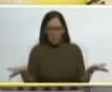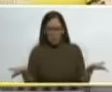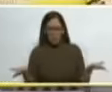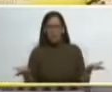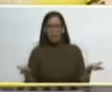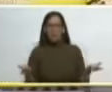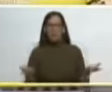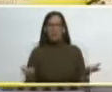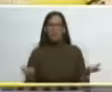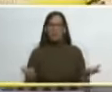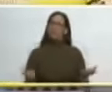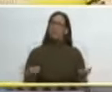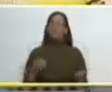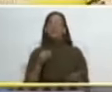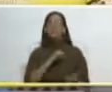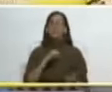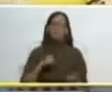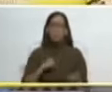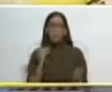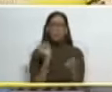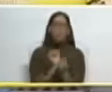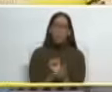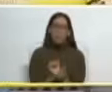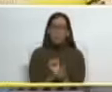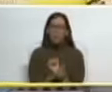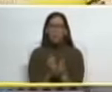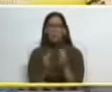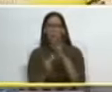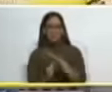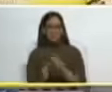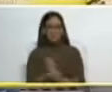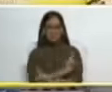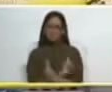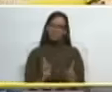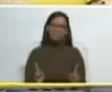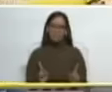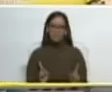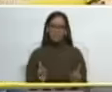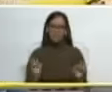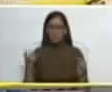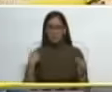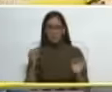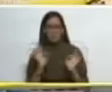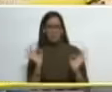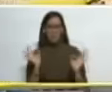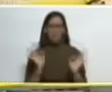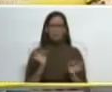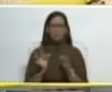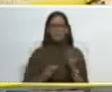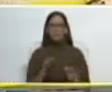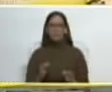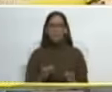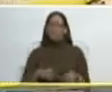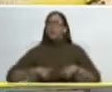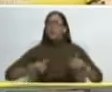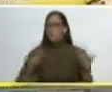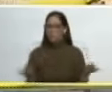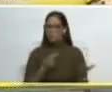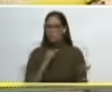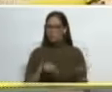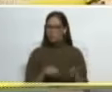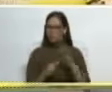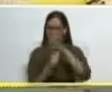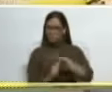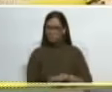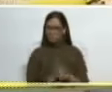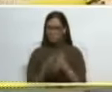esclavos? ¿O es que somos colonia? Eso nadie me lo ha contado. ¿En qué momento nos convertimos en